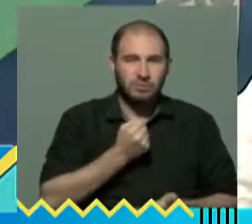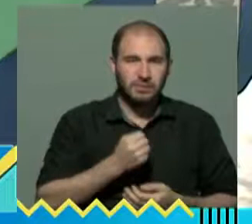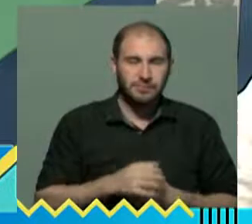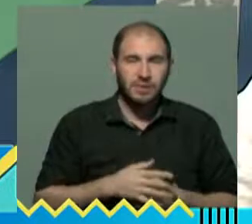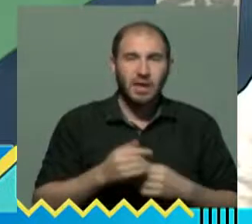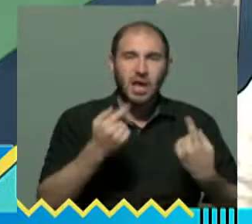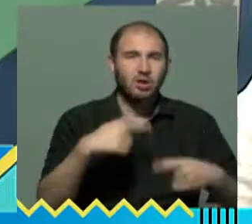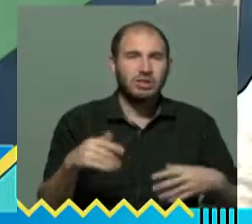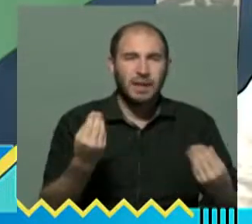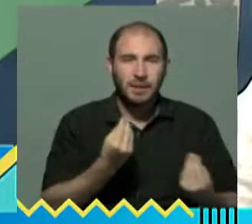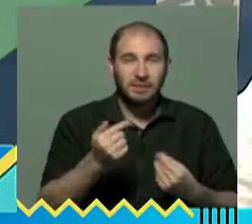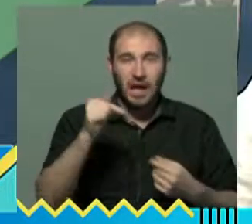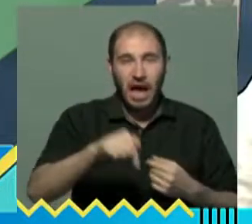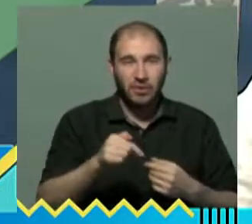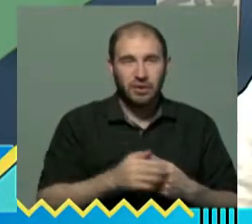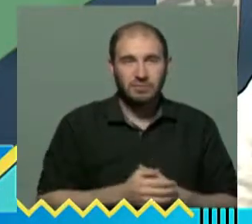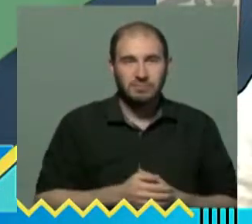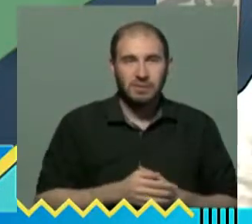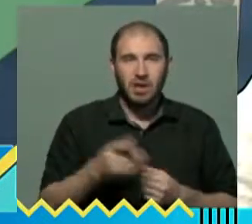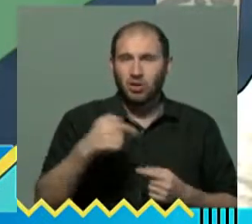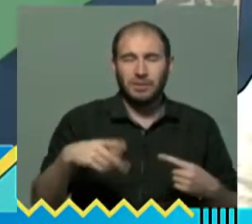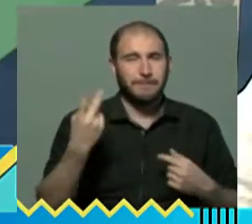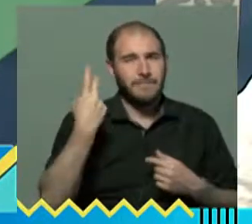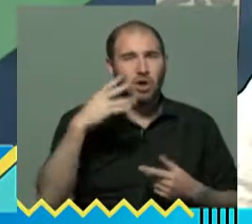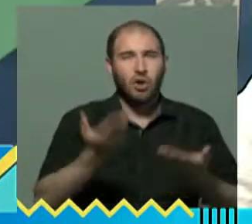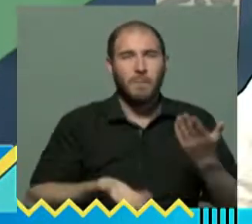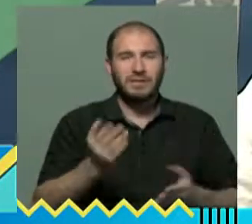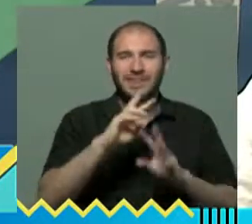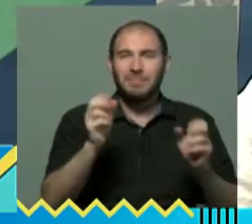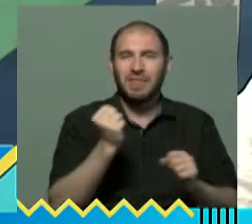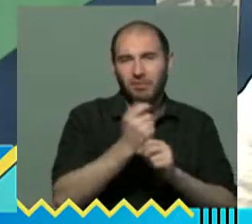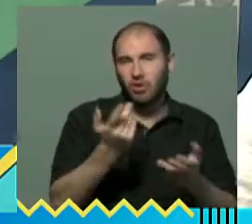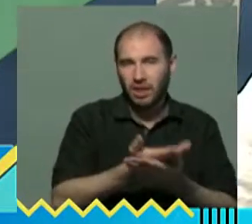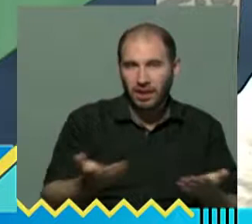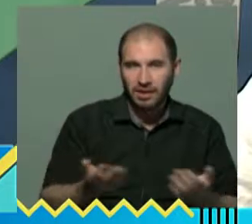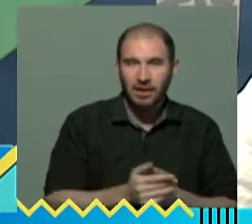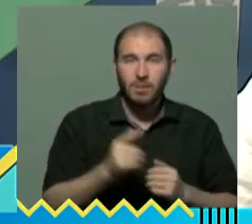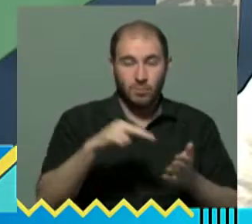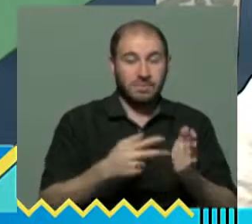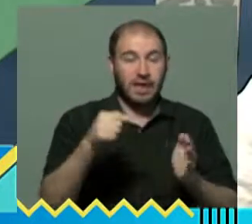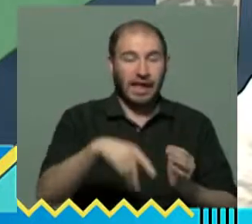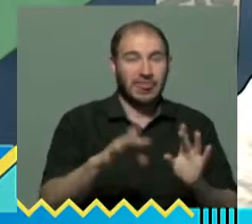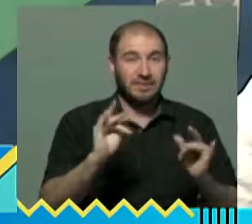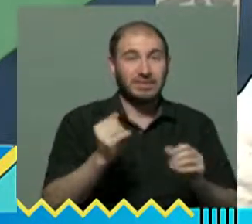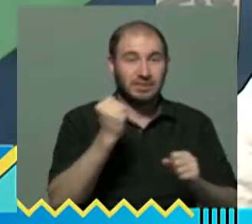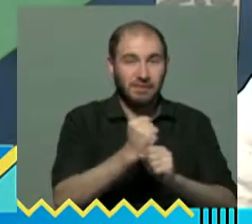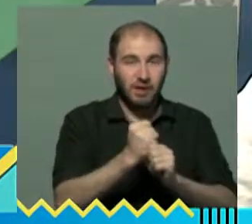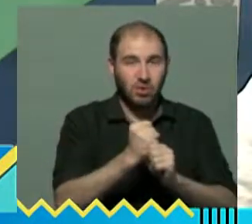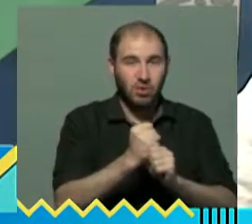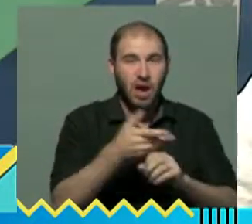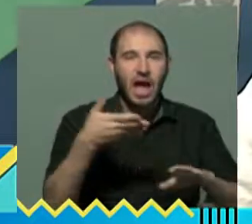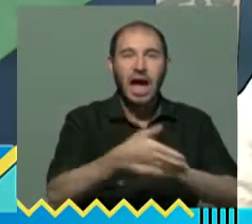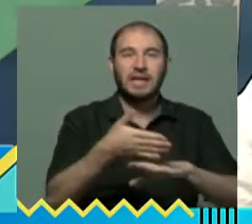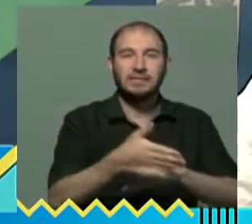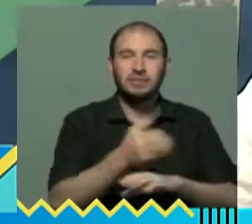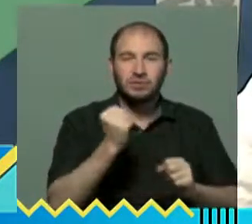la realidad es que hoy en día la situación ha empeorado en relación a lo laboral en general y que en esa situación de complejidad en lo laboral, del acceso